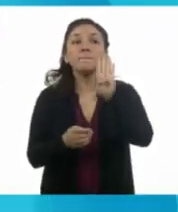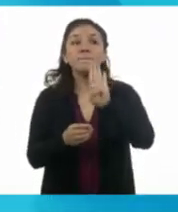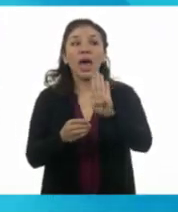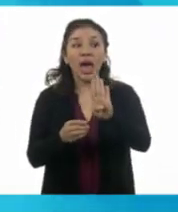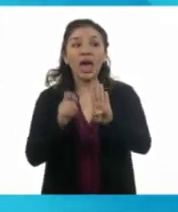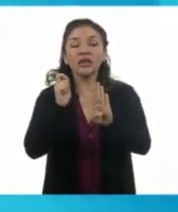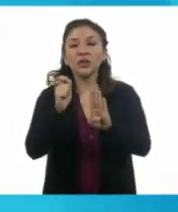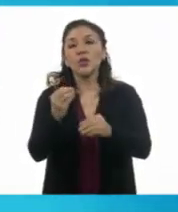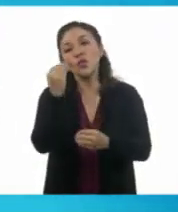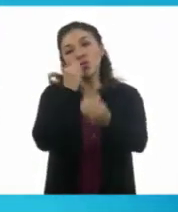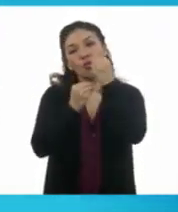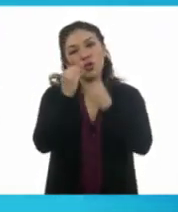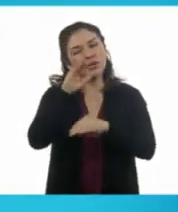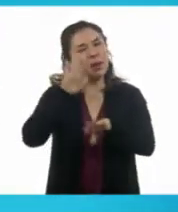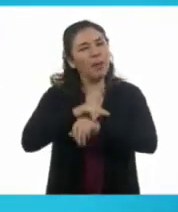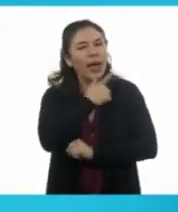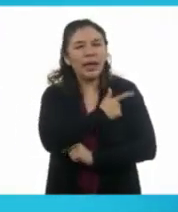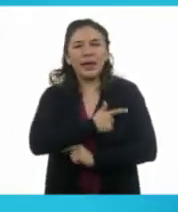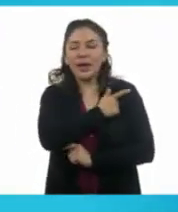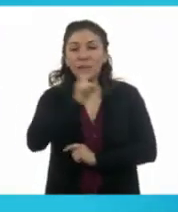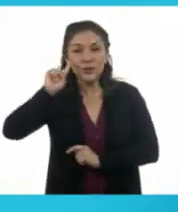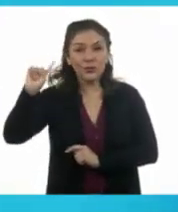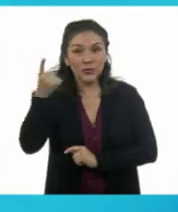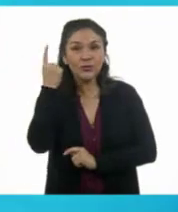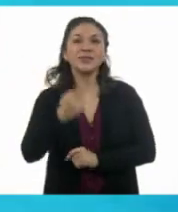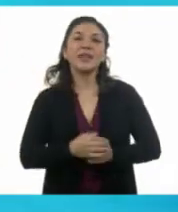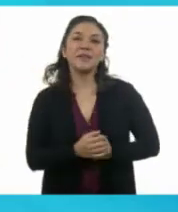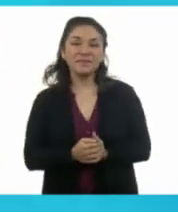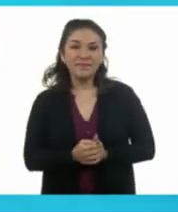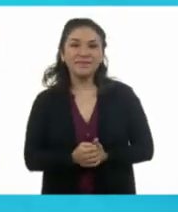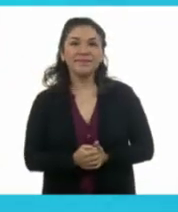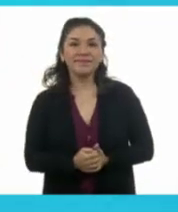también la puso como respuesta, mi comida favorita.